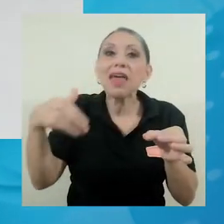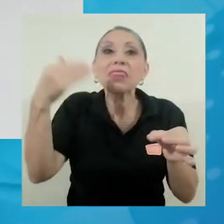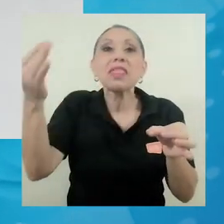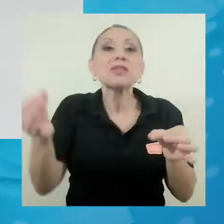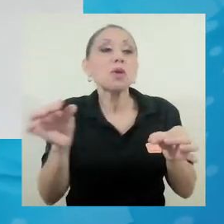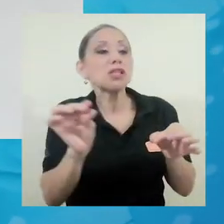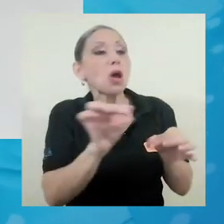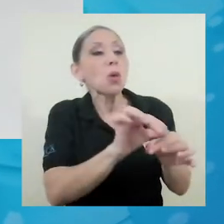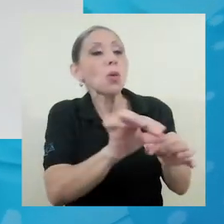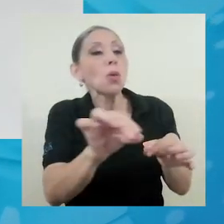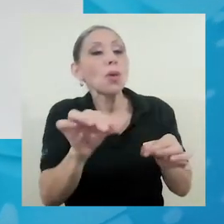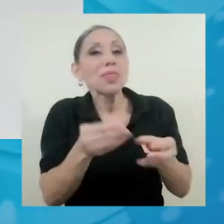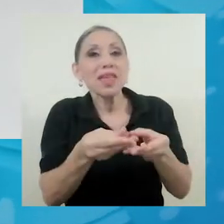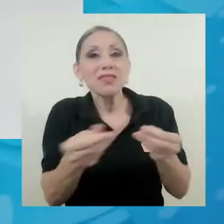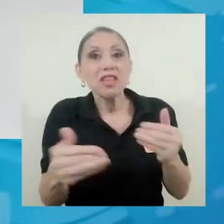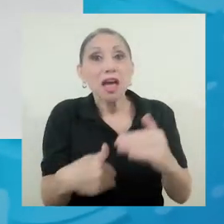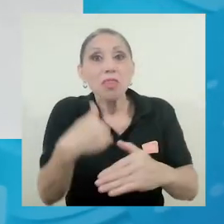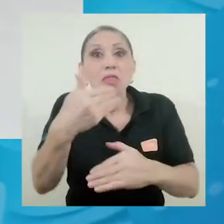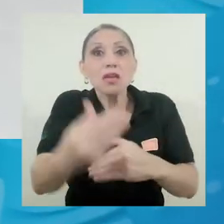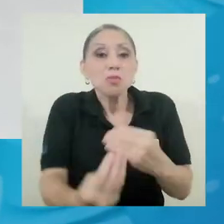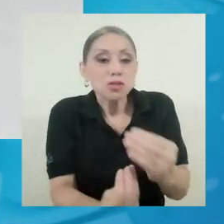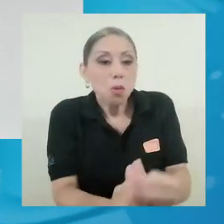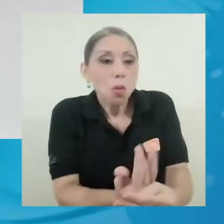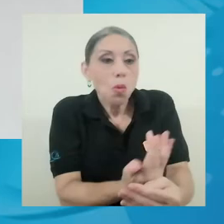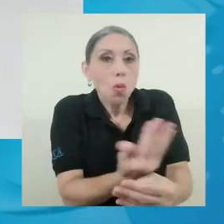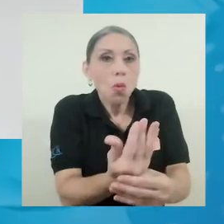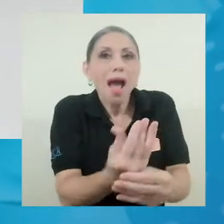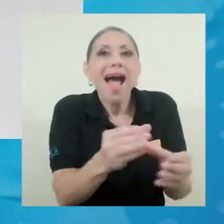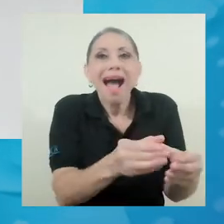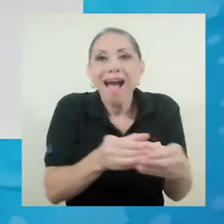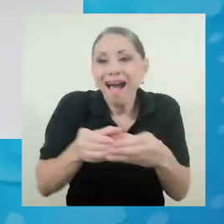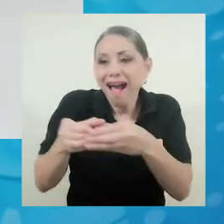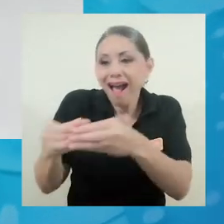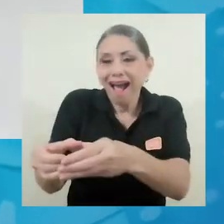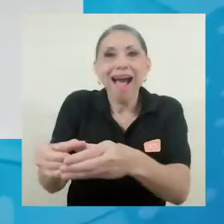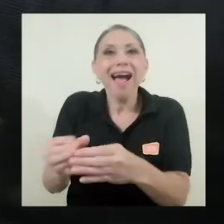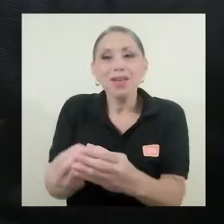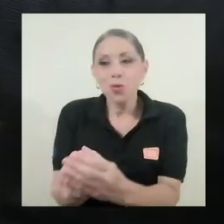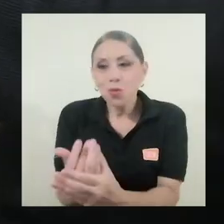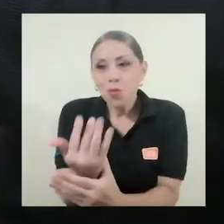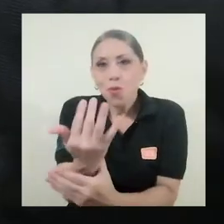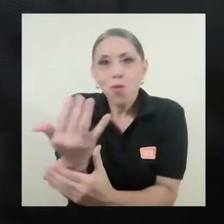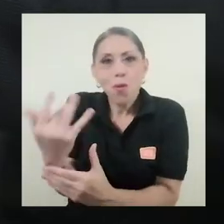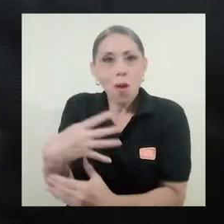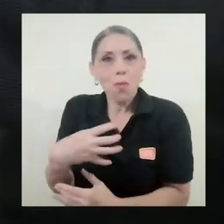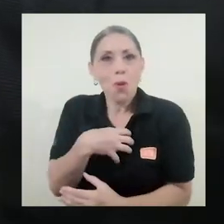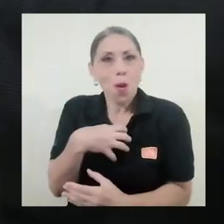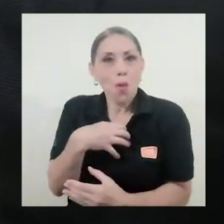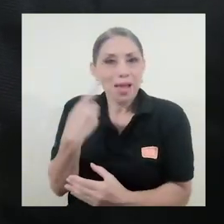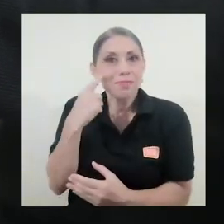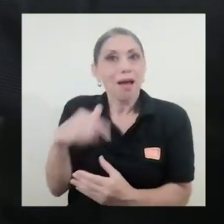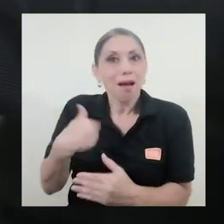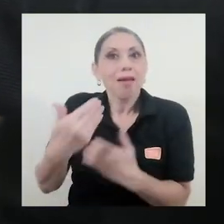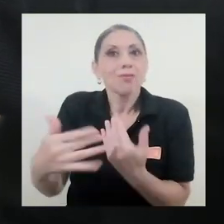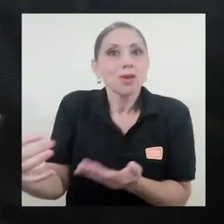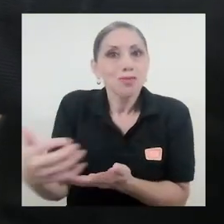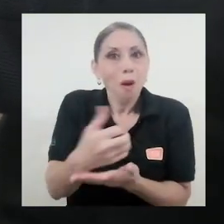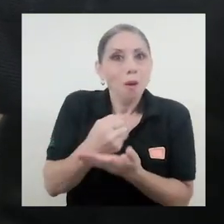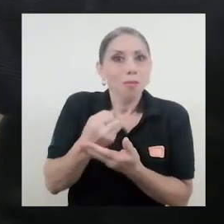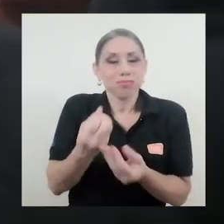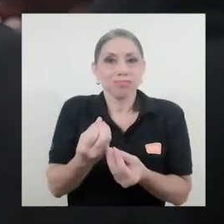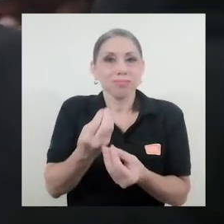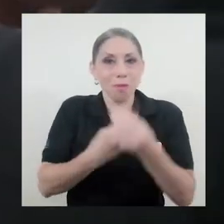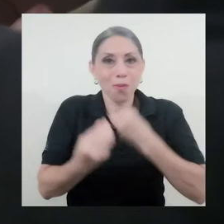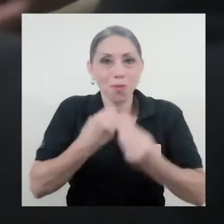pegue buena luz y podrán después trasplantar eso en una macetita y tener sus propias plantas para cosechar.